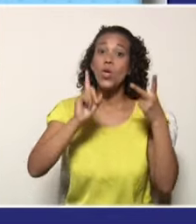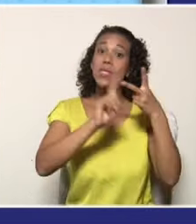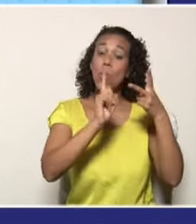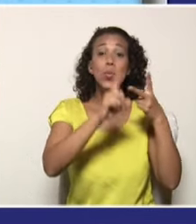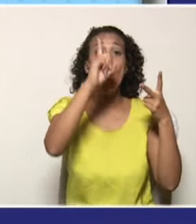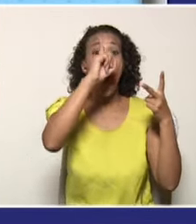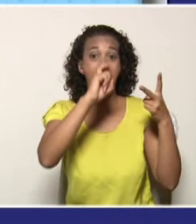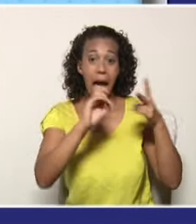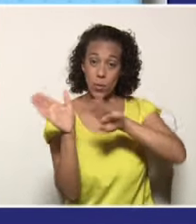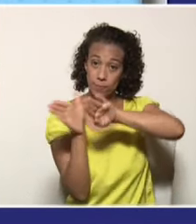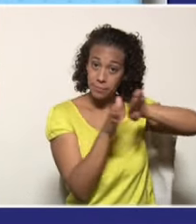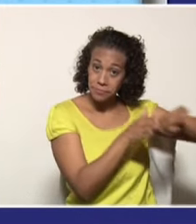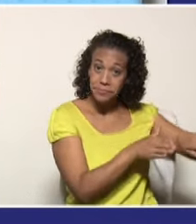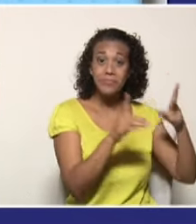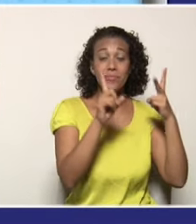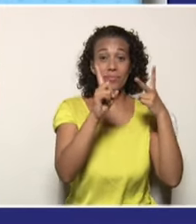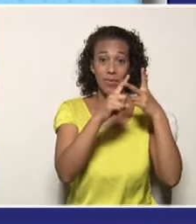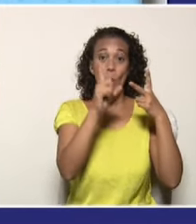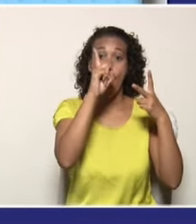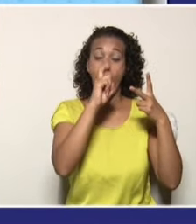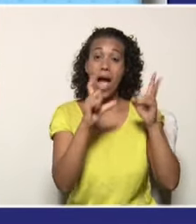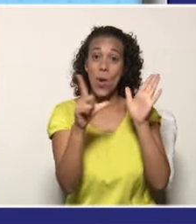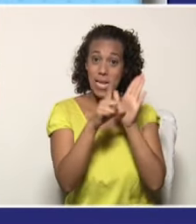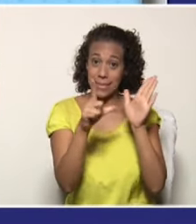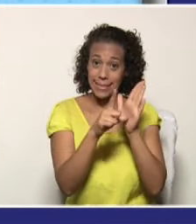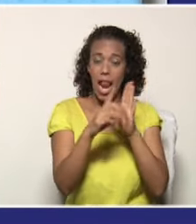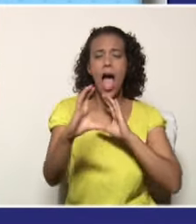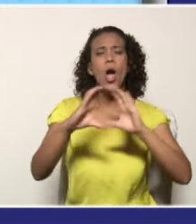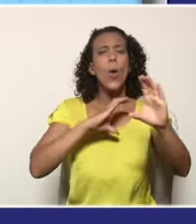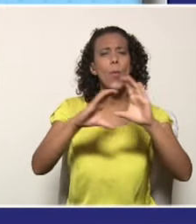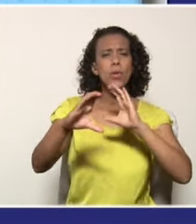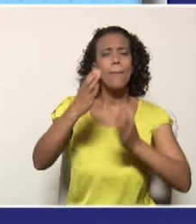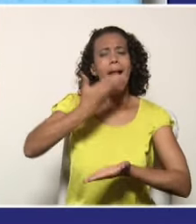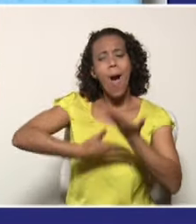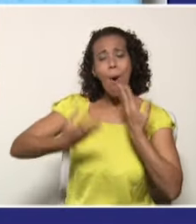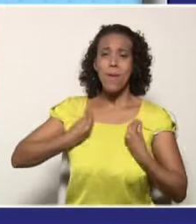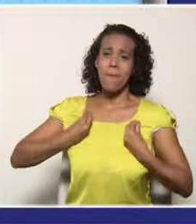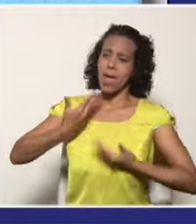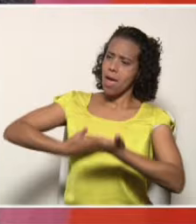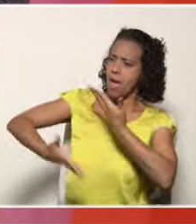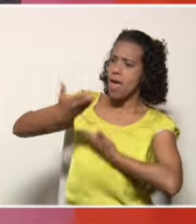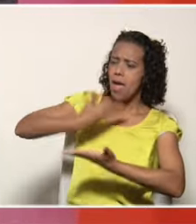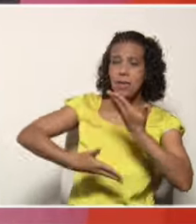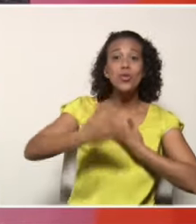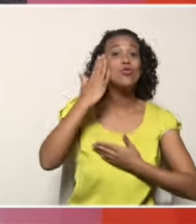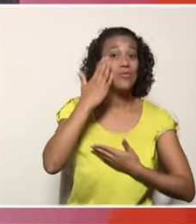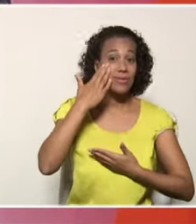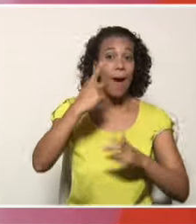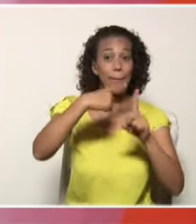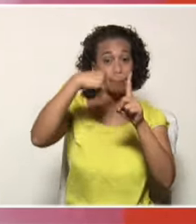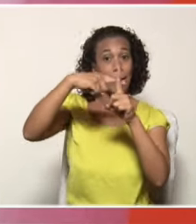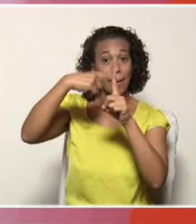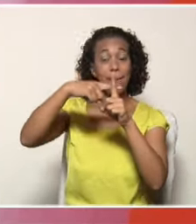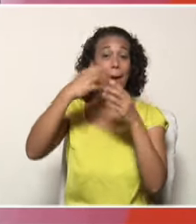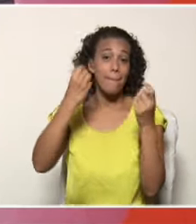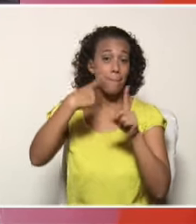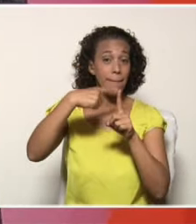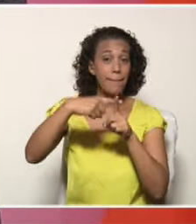año. Segundo año, la comunicación para la convivencia. Tú bien sabes que nosotros los seres humanos